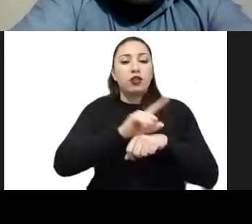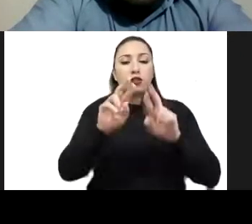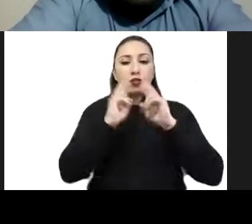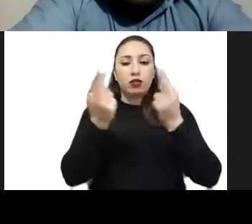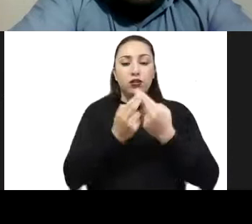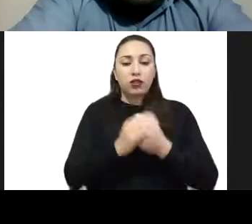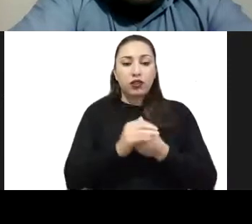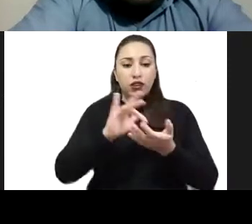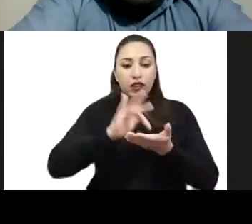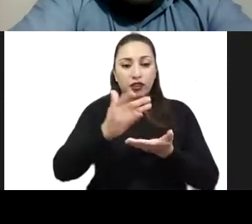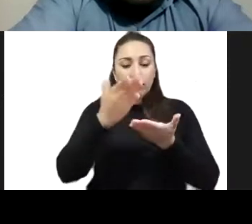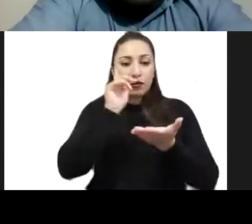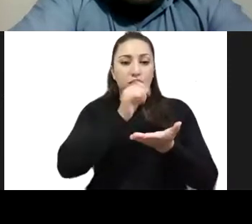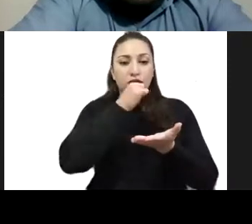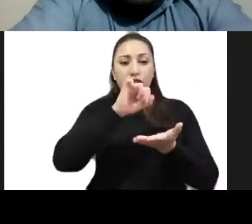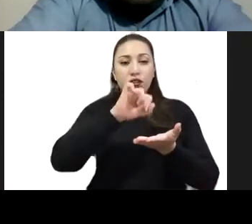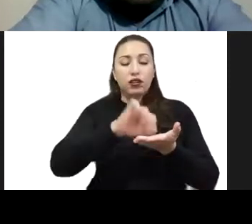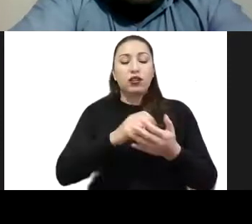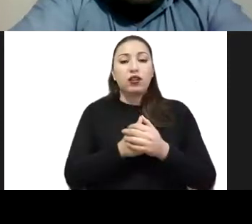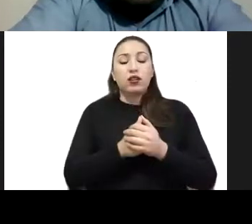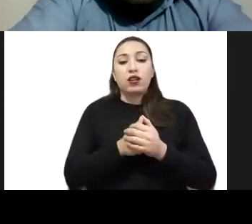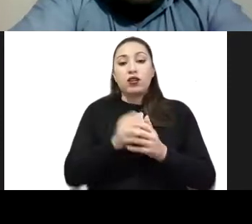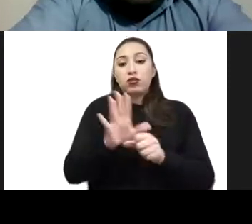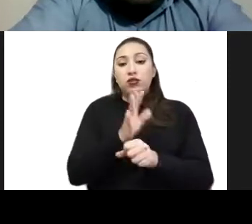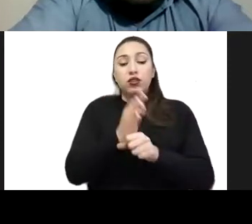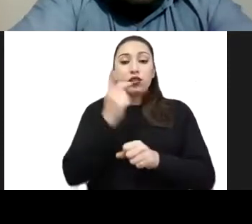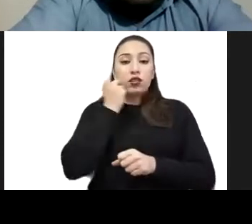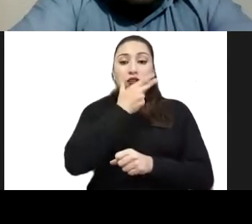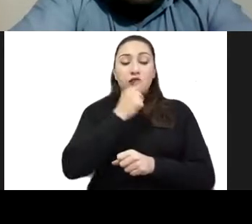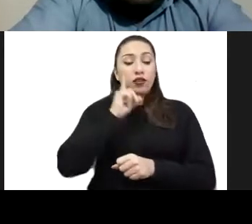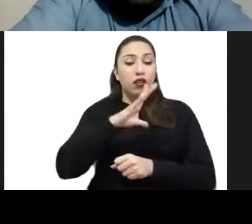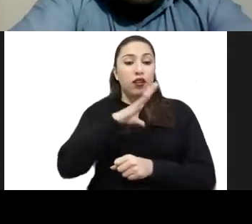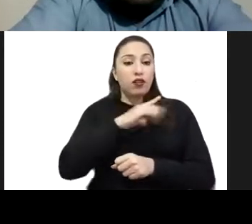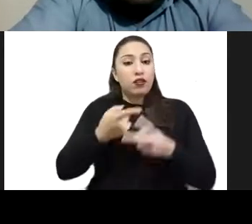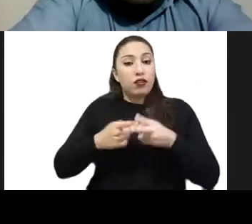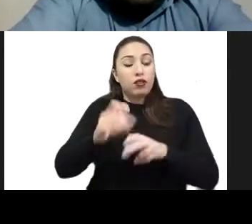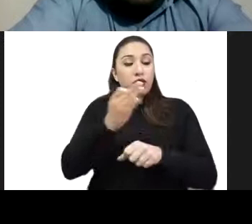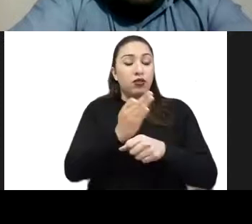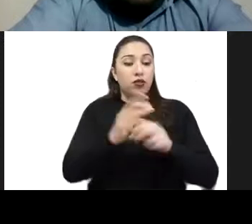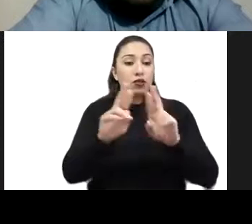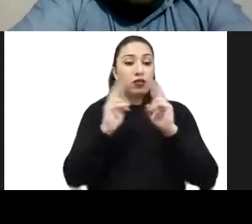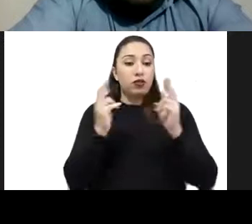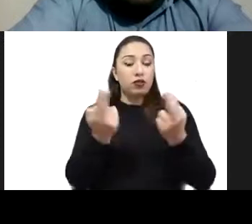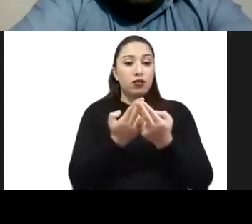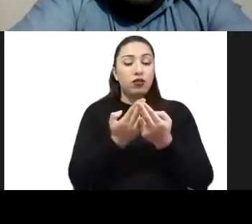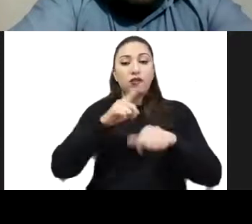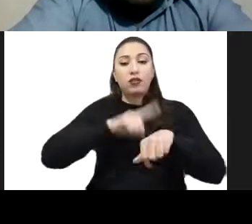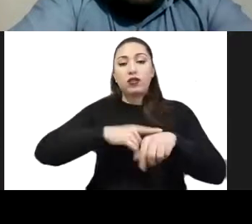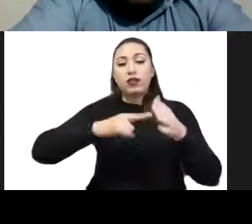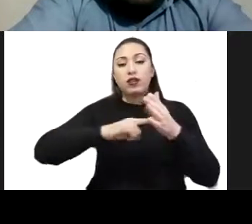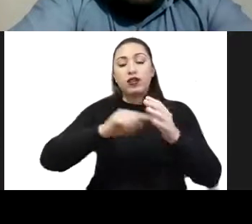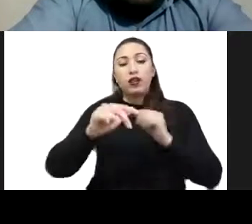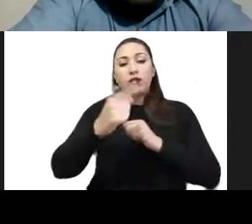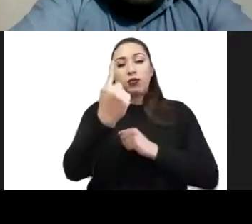Gracias, diputada secretaria. Toda vez que contamos con el quórum legal para llevar a cabo esta sesión, y siendo las